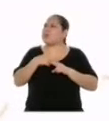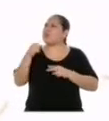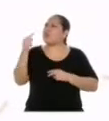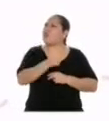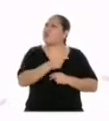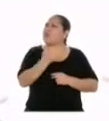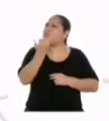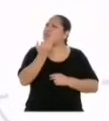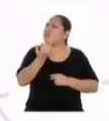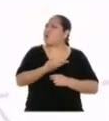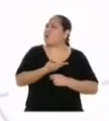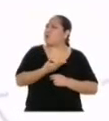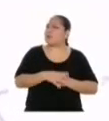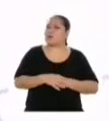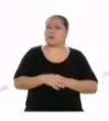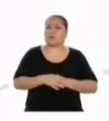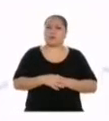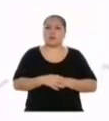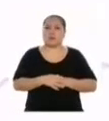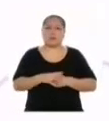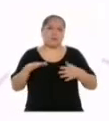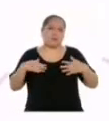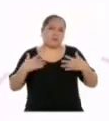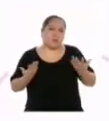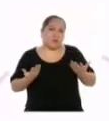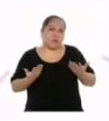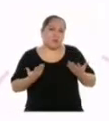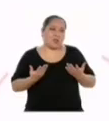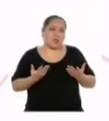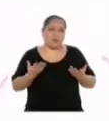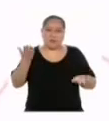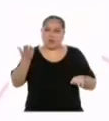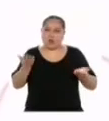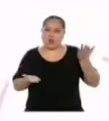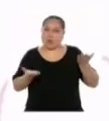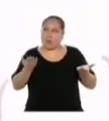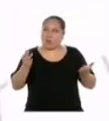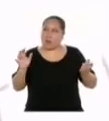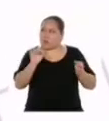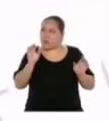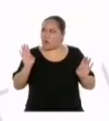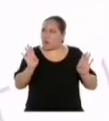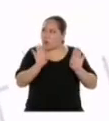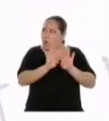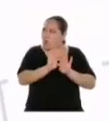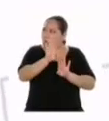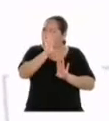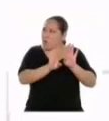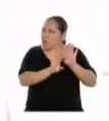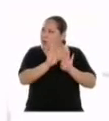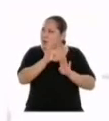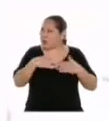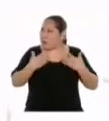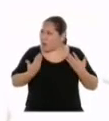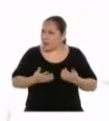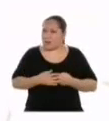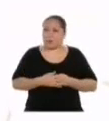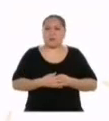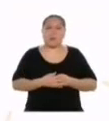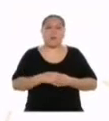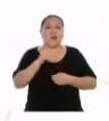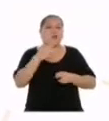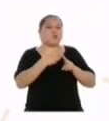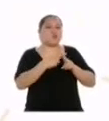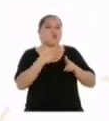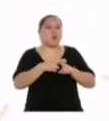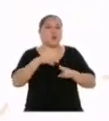exacto de estas gráficas, profesora? ¿Es posible hacerlo en comparadas al mismo tiempo? Vamos por partes. Su nombre